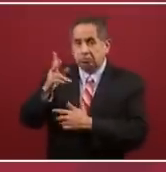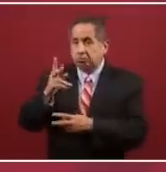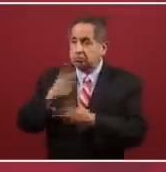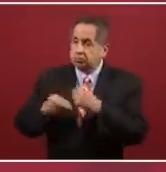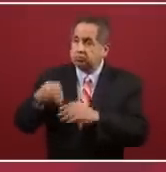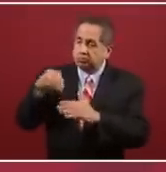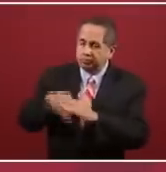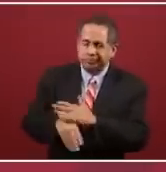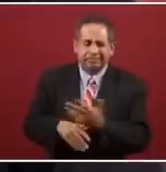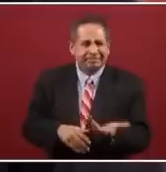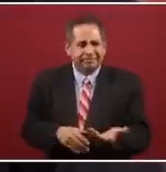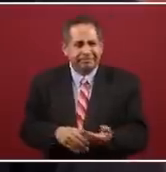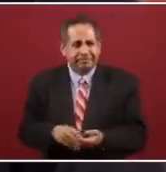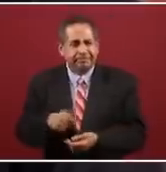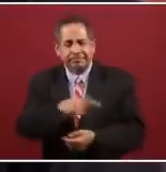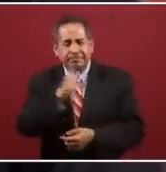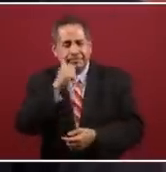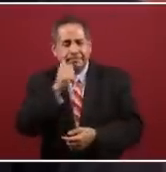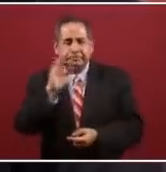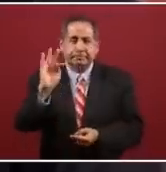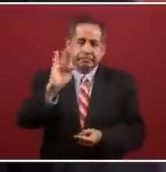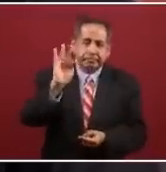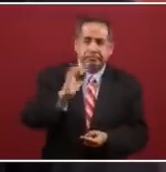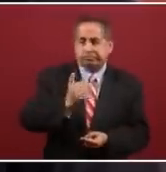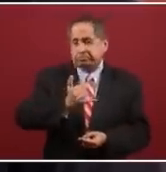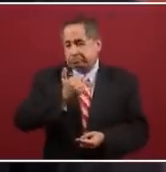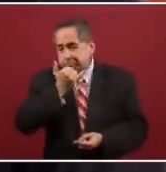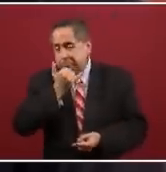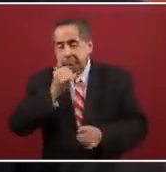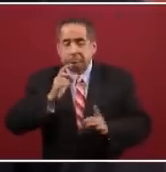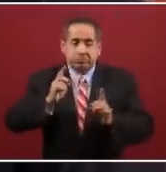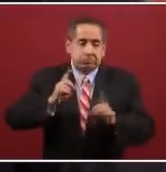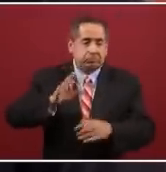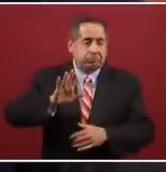son supuestos, a veces conjeturas,